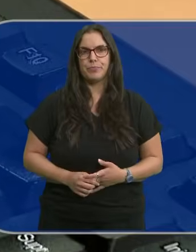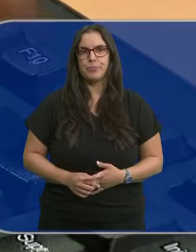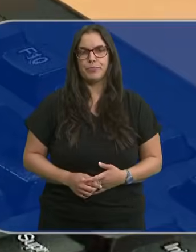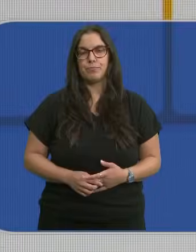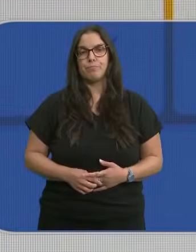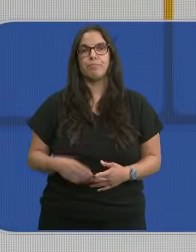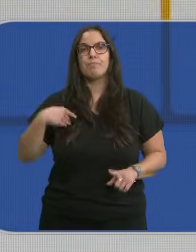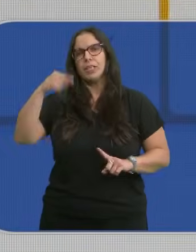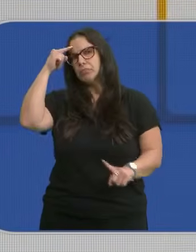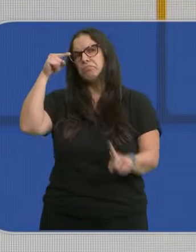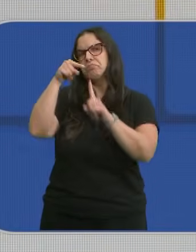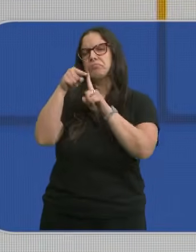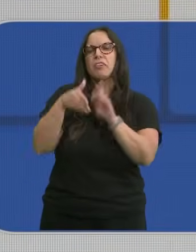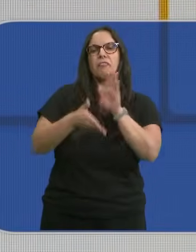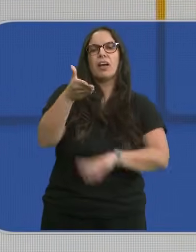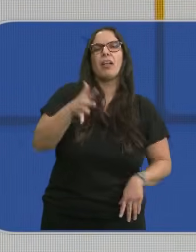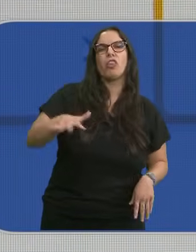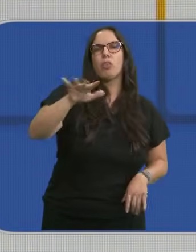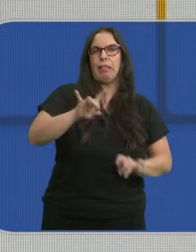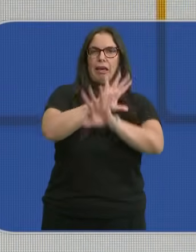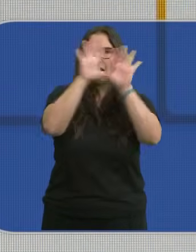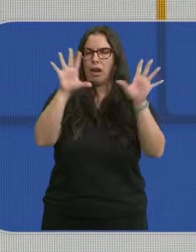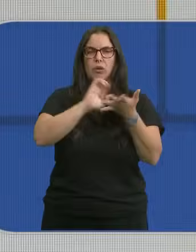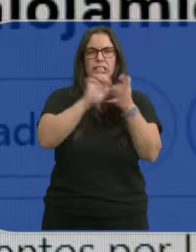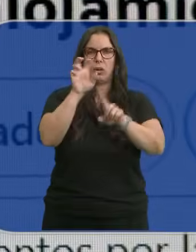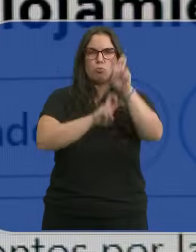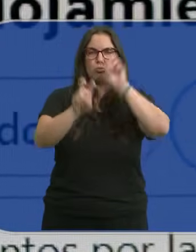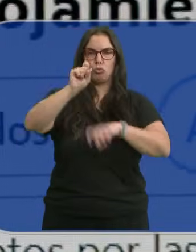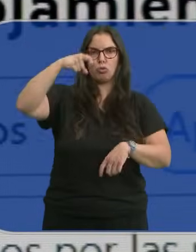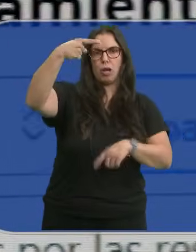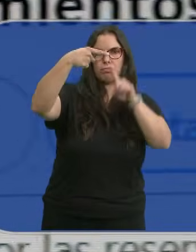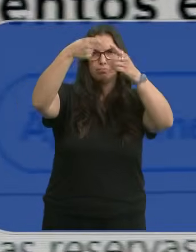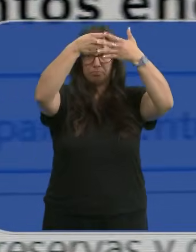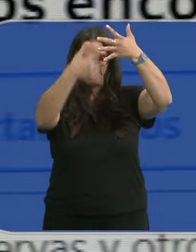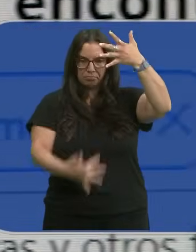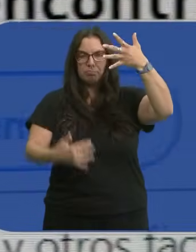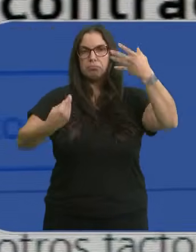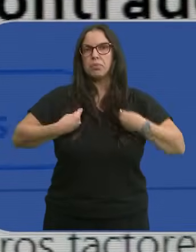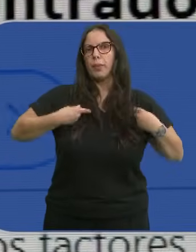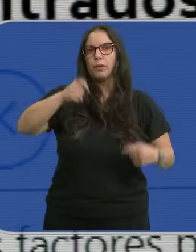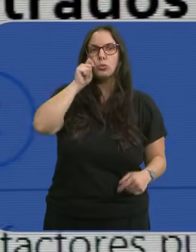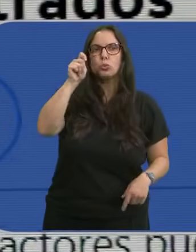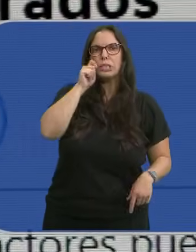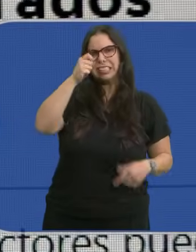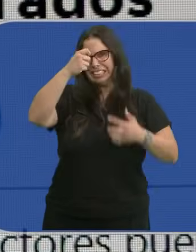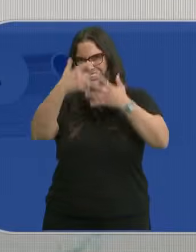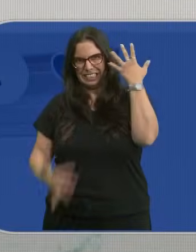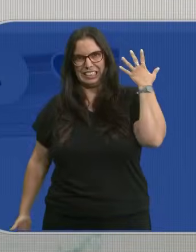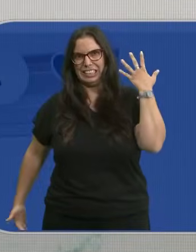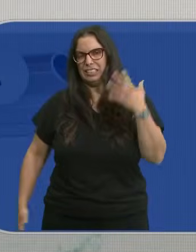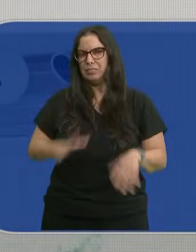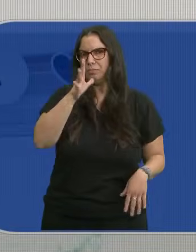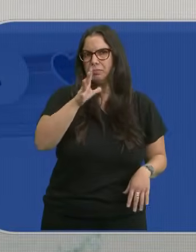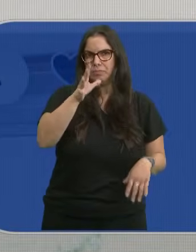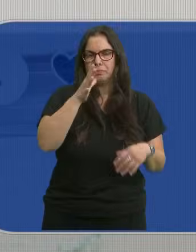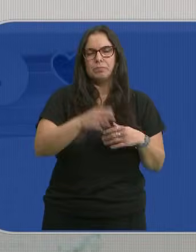El destino lo tenemos claro, buscamos Castilla y León y el listado de viviendas turísticas que encontramos es enorme. Pero